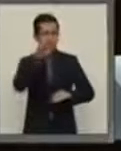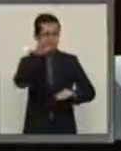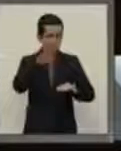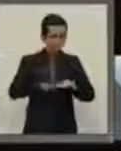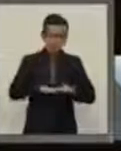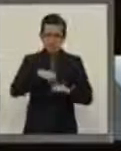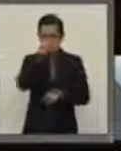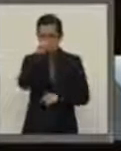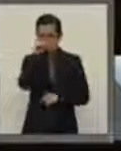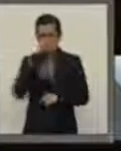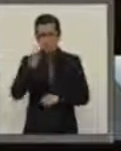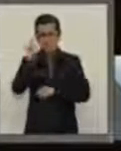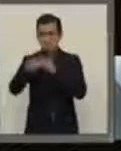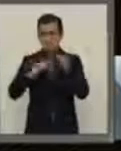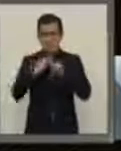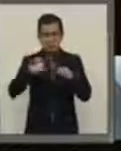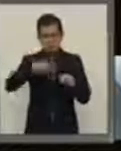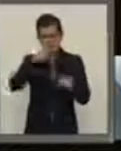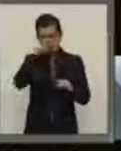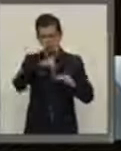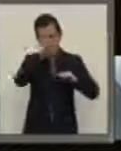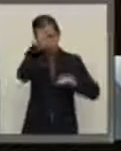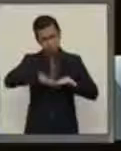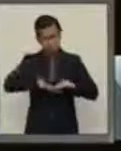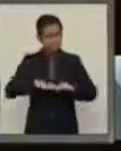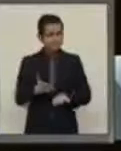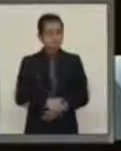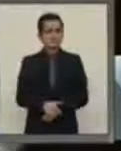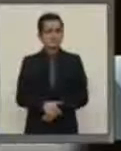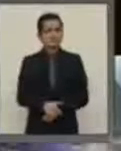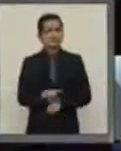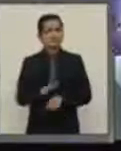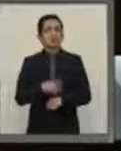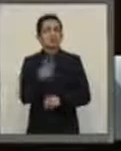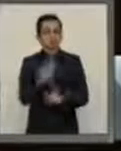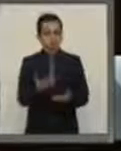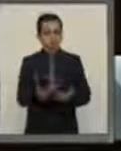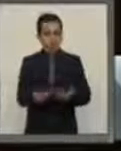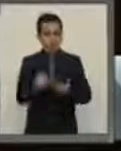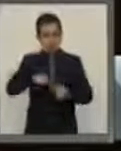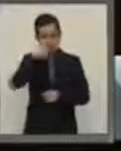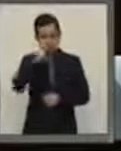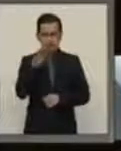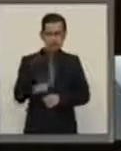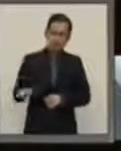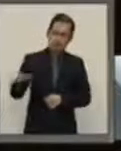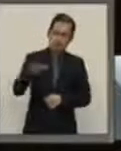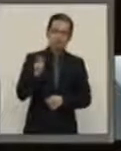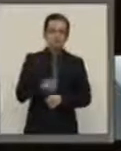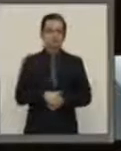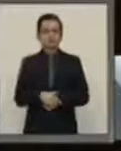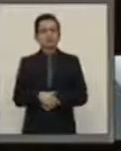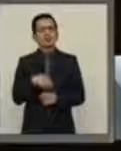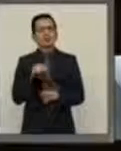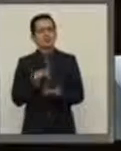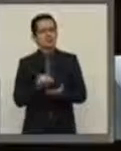del mundo. Esta es la razón por la que en el México de hoy existe y persiste